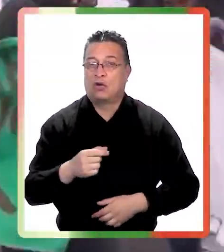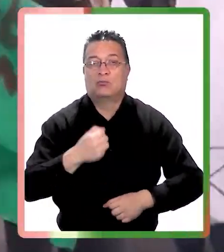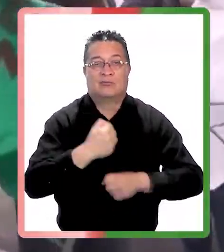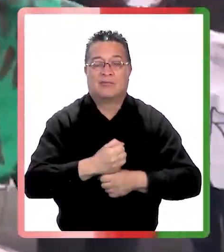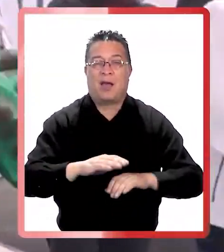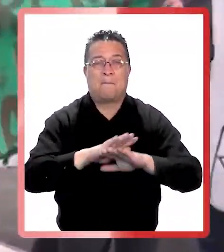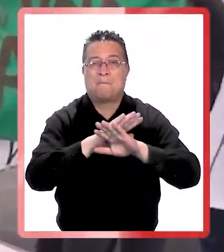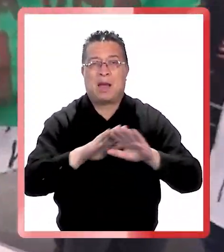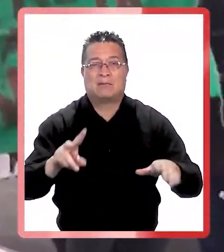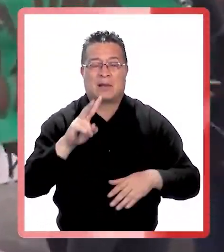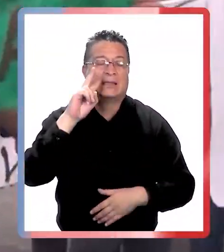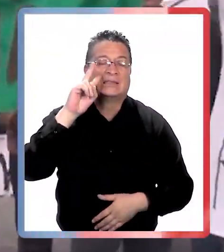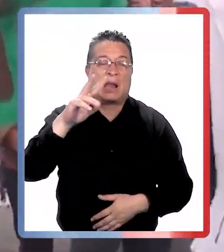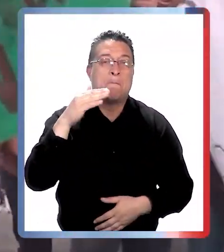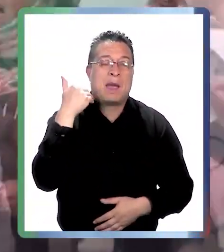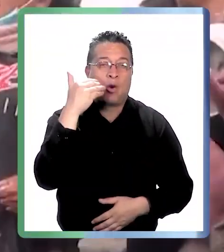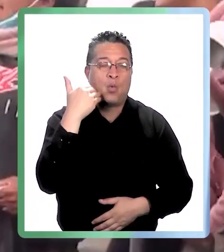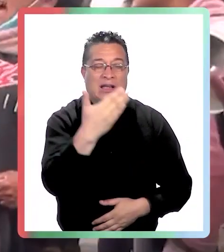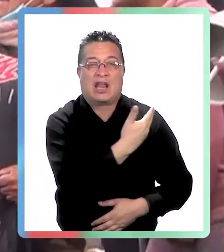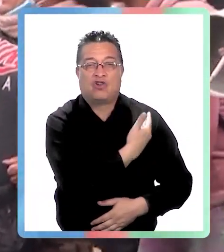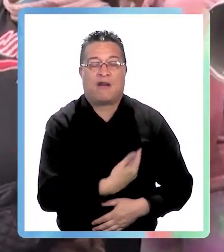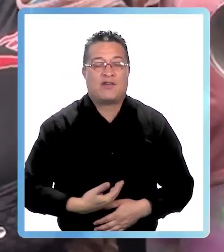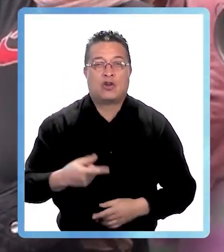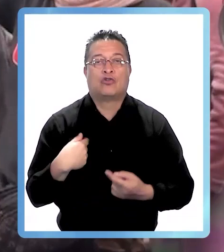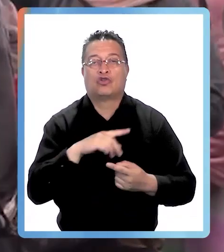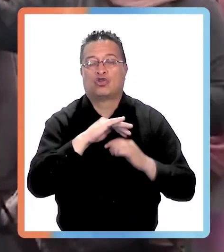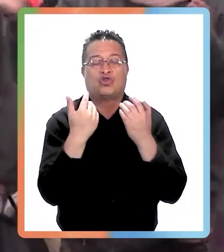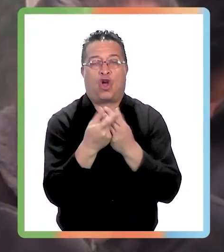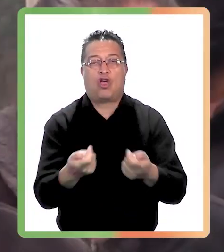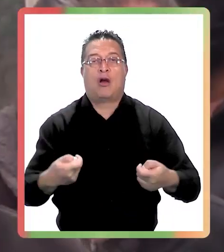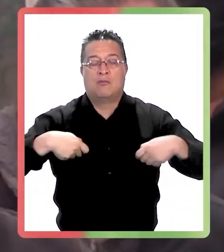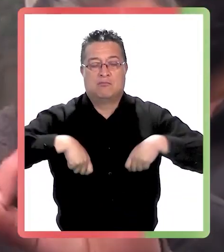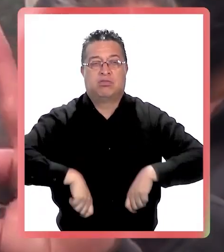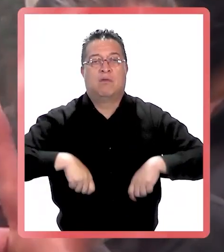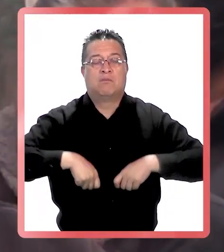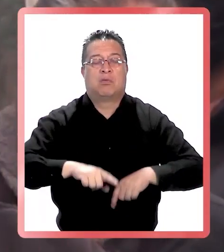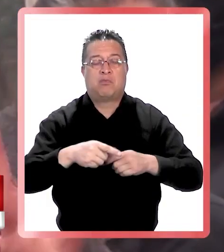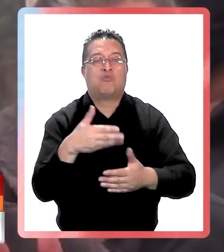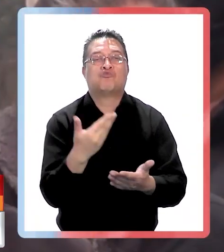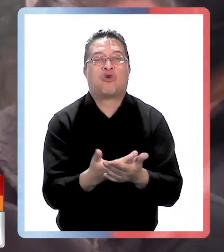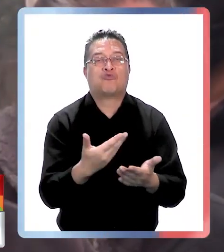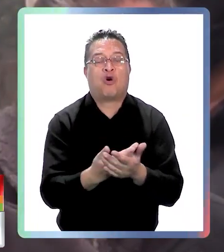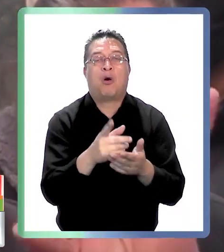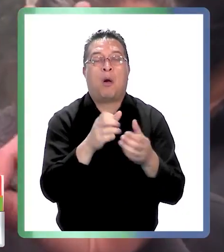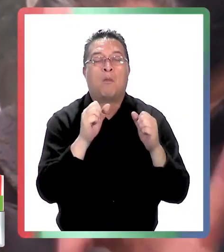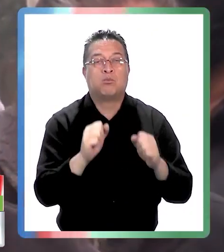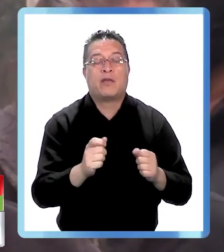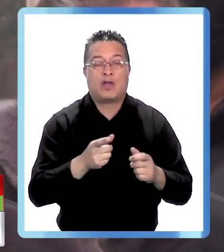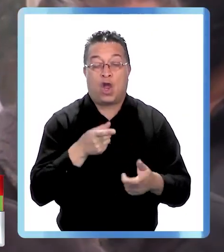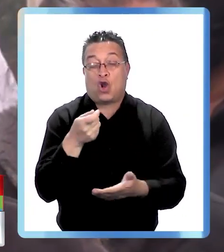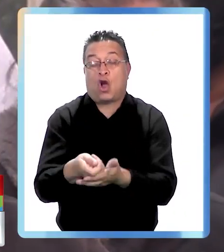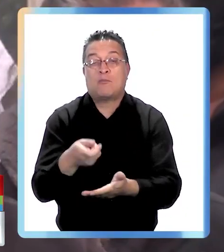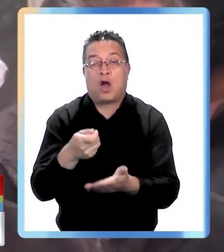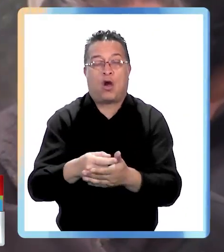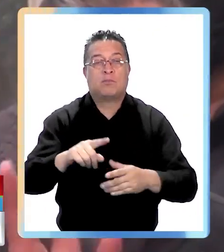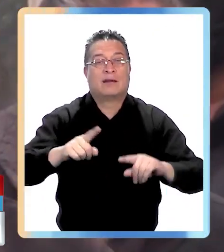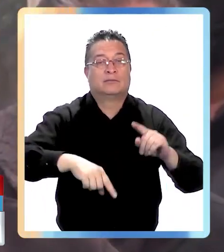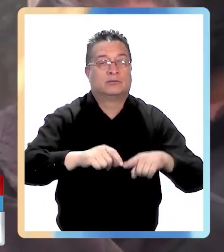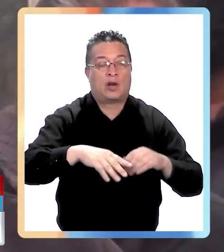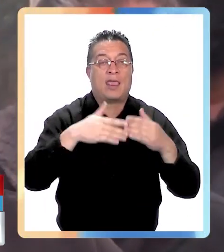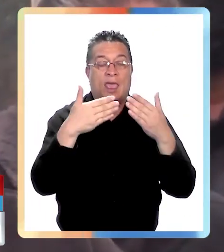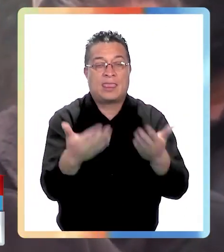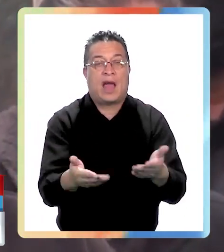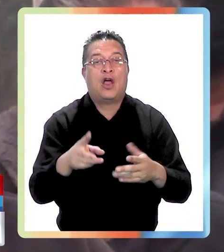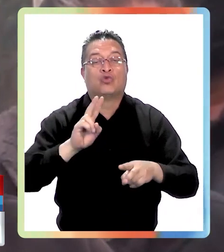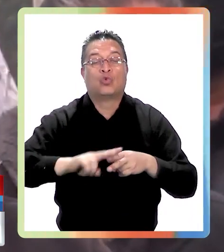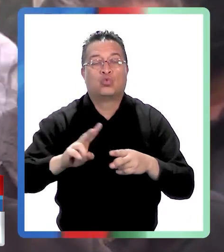gobierno inoperante, de un gobierno sinvergüenza que se está embolsillando todo el dinero que le puede servir para poder comprar los predios, para poder